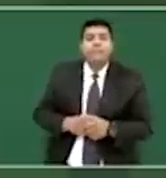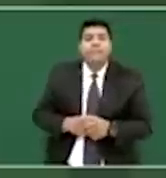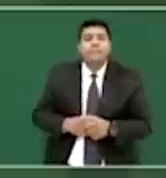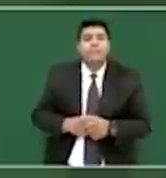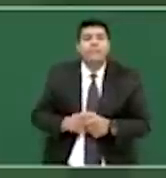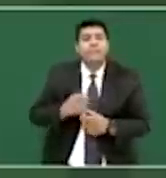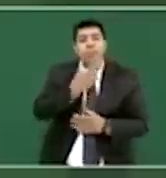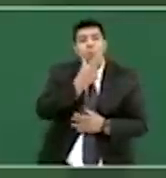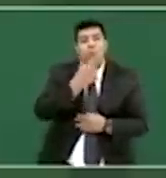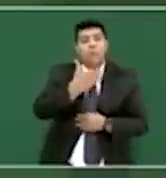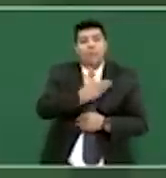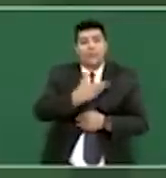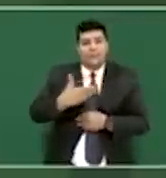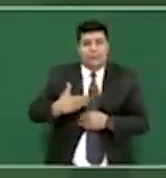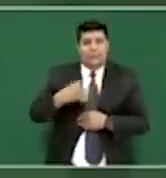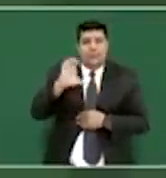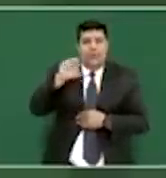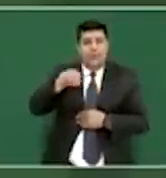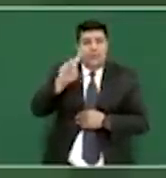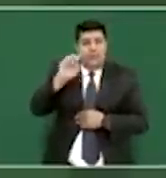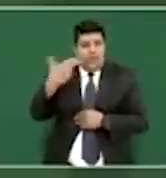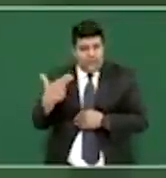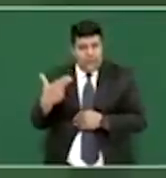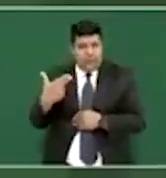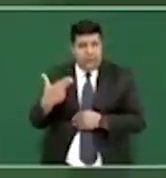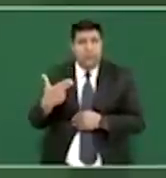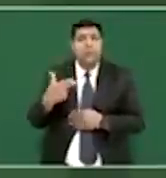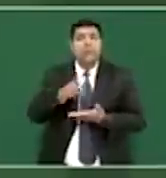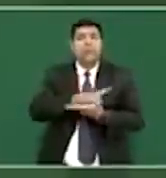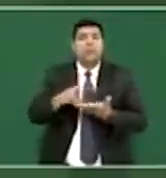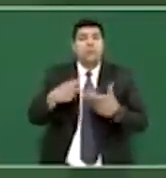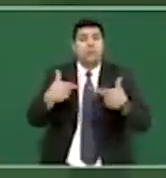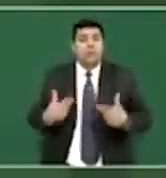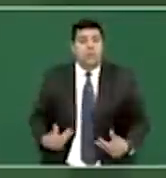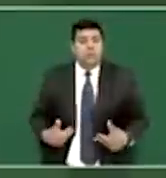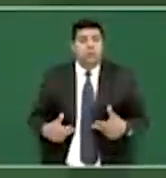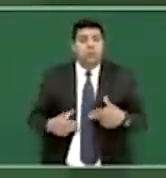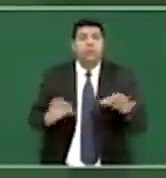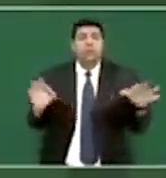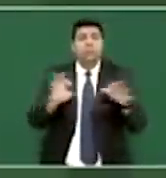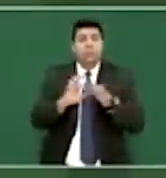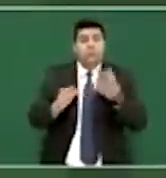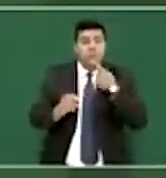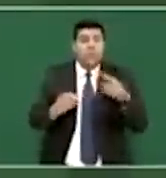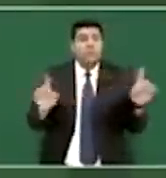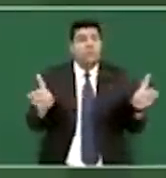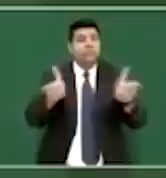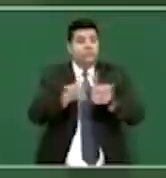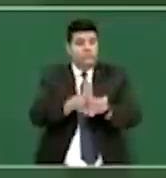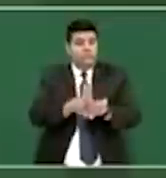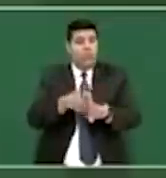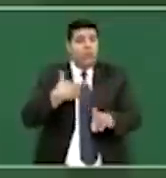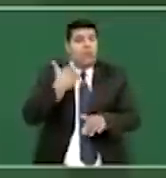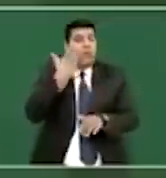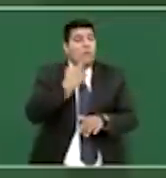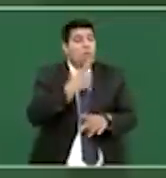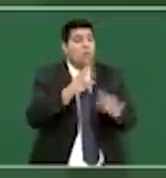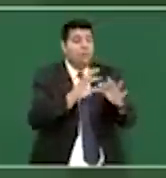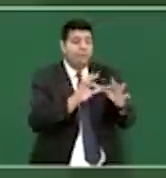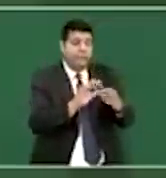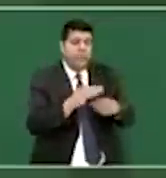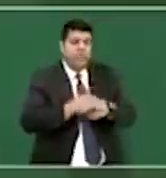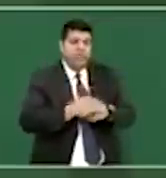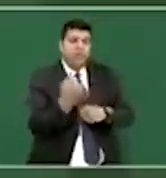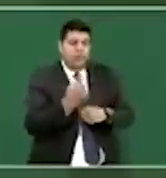presidente de la Comisión Nacional de Derechos Humanos. Le expliqué por qué consideraba